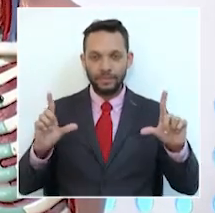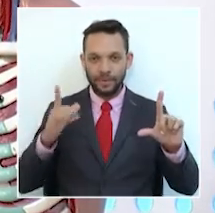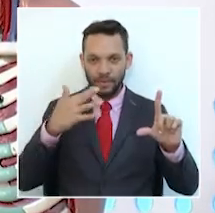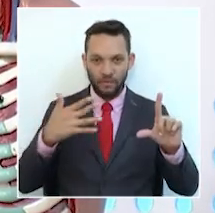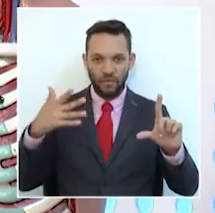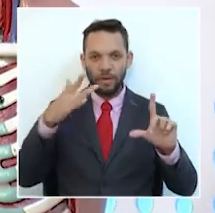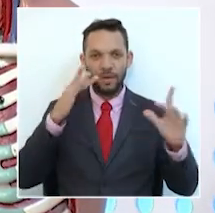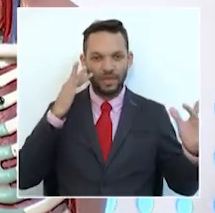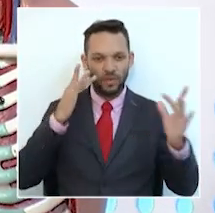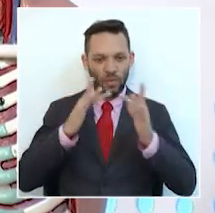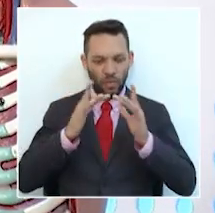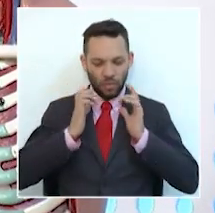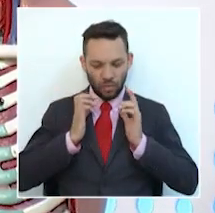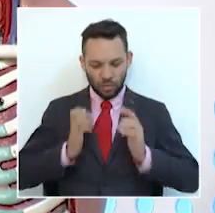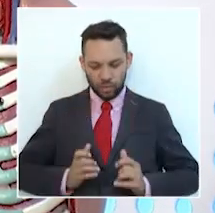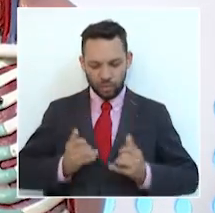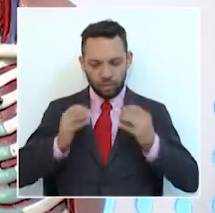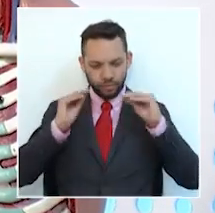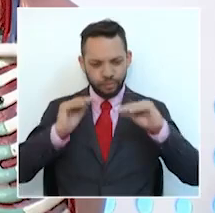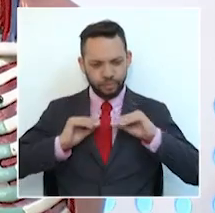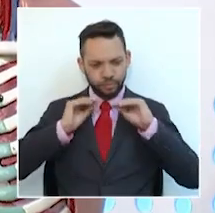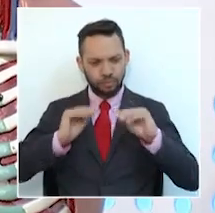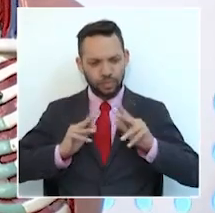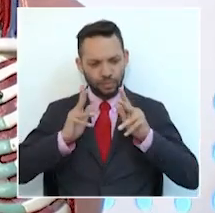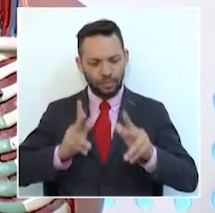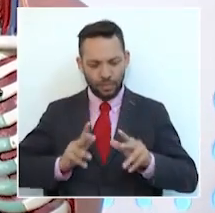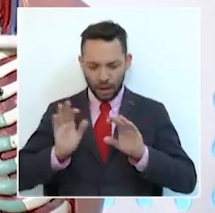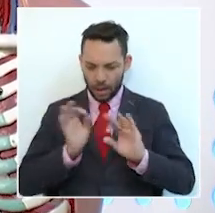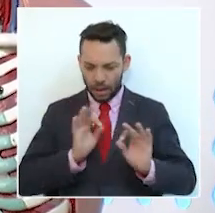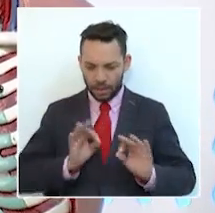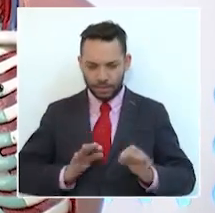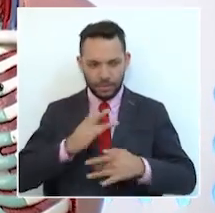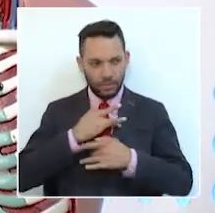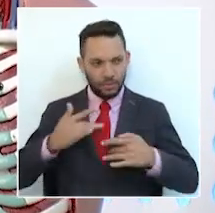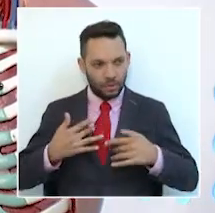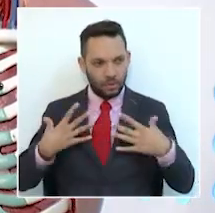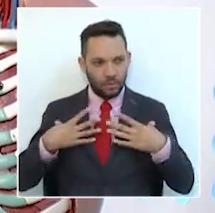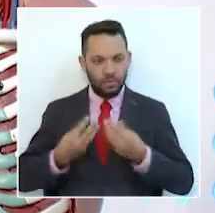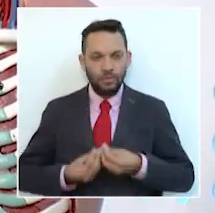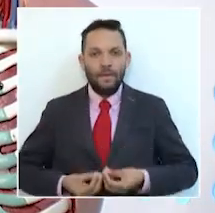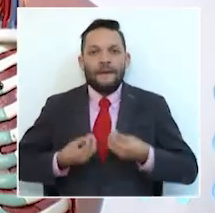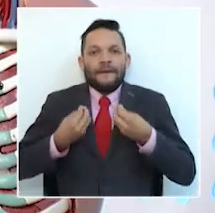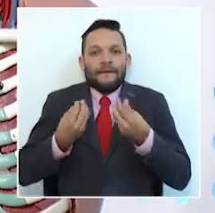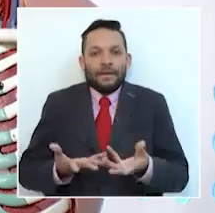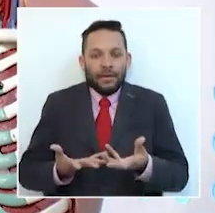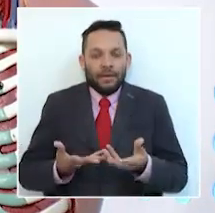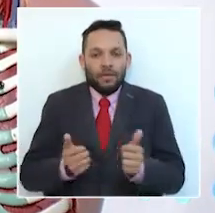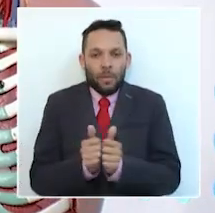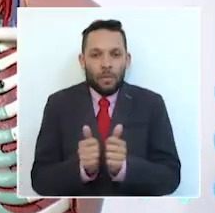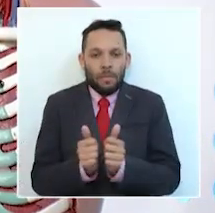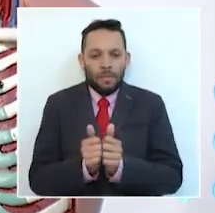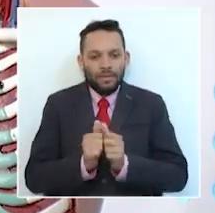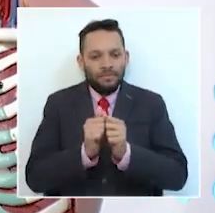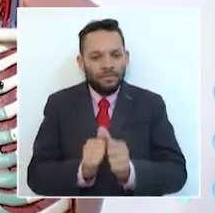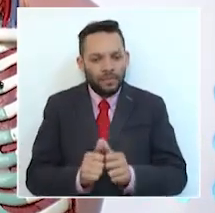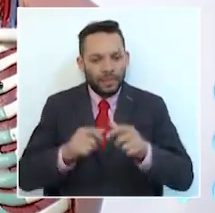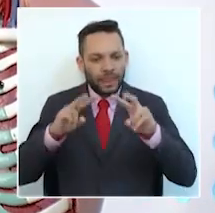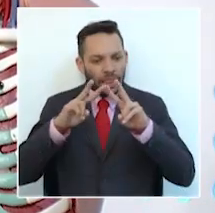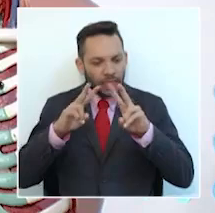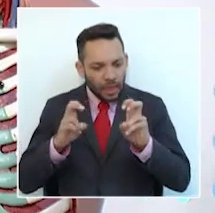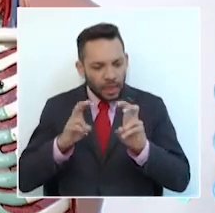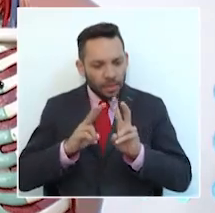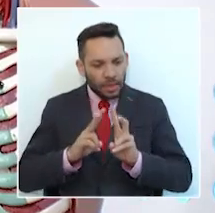conexión vital un programa de prevención y de educación en salud recuerden que con este programa queremos es acompañarlos a ustedes en los diferentes temas